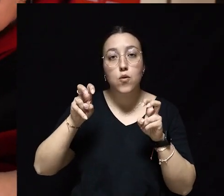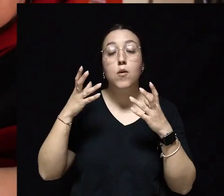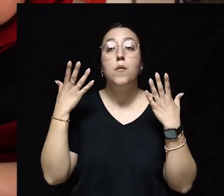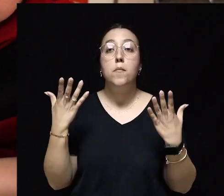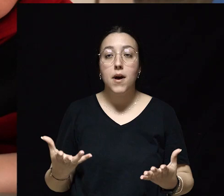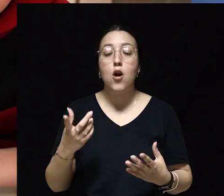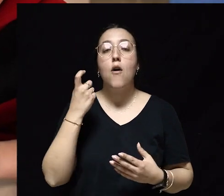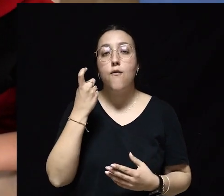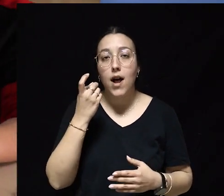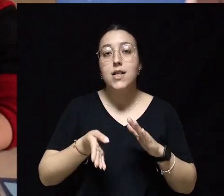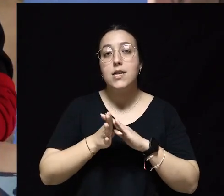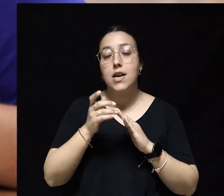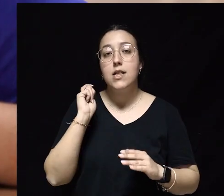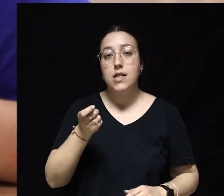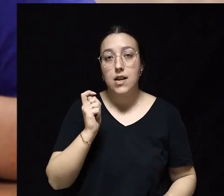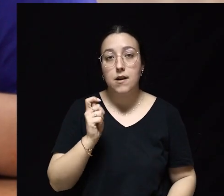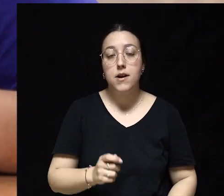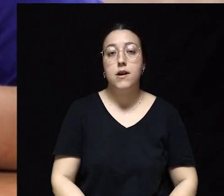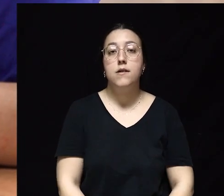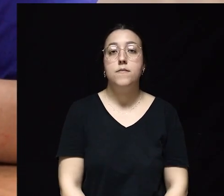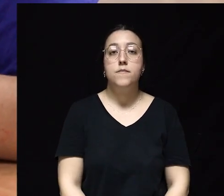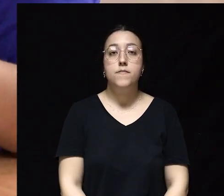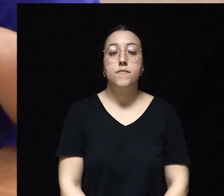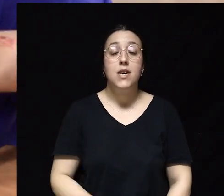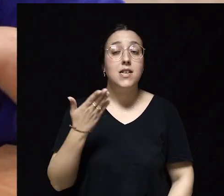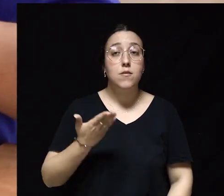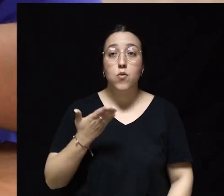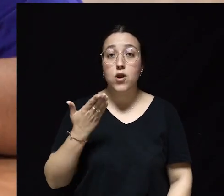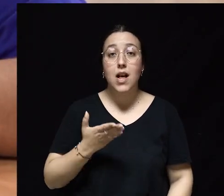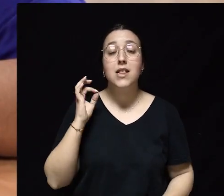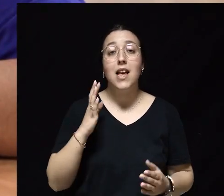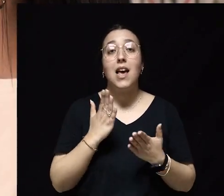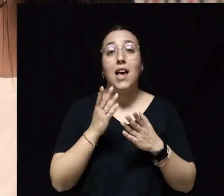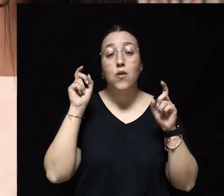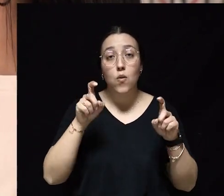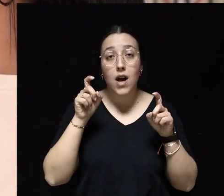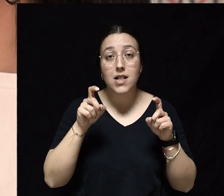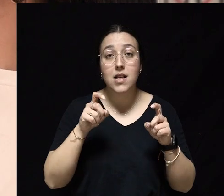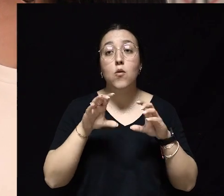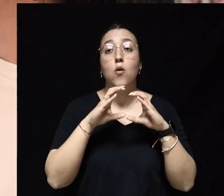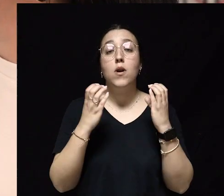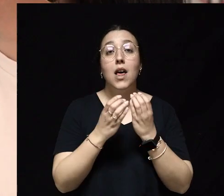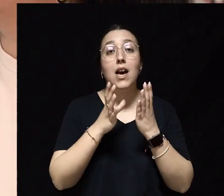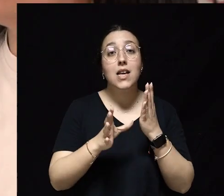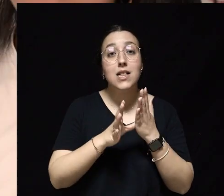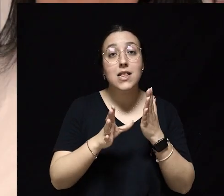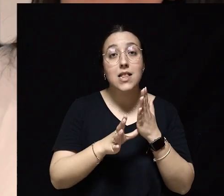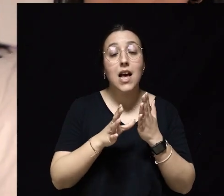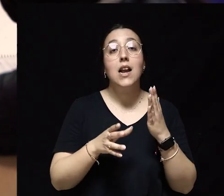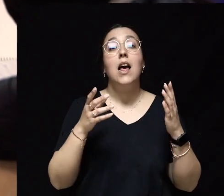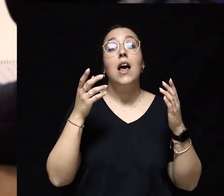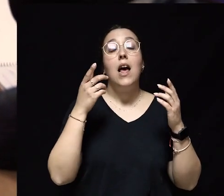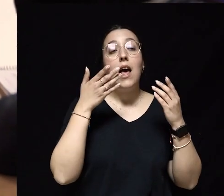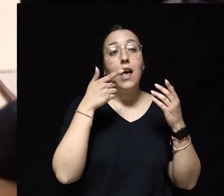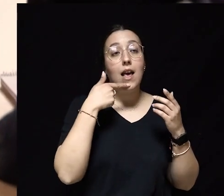actuación. Es necesario en la cuestión educativa, con la comunidad gitana, aplicar evidencias científicas